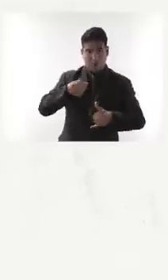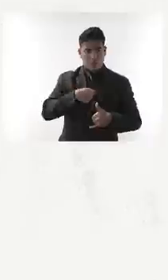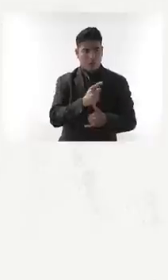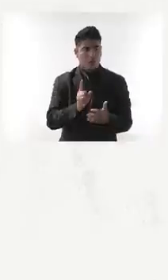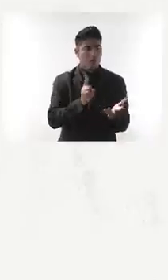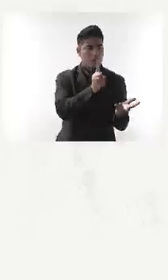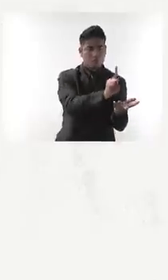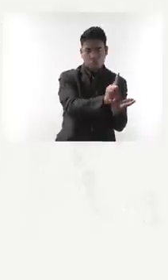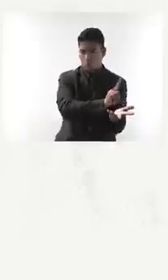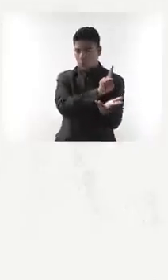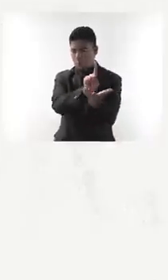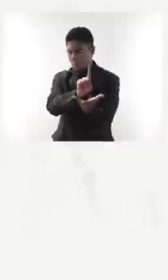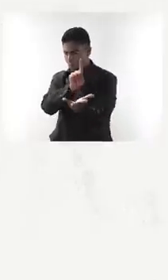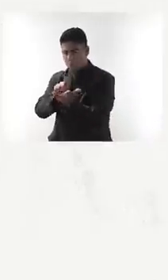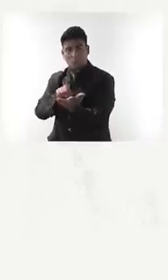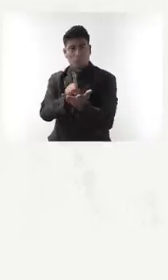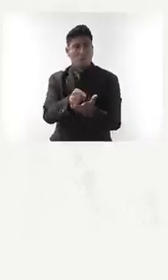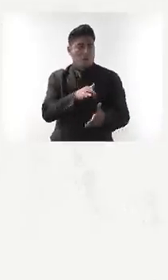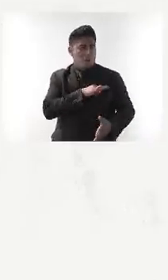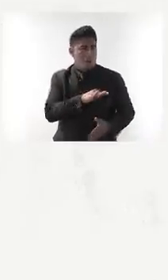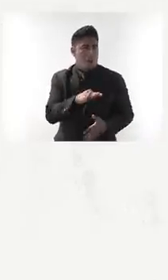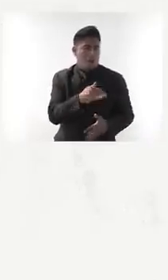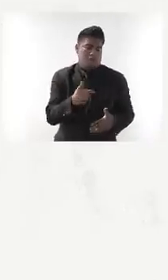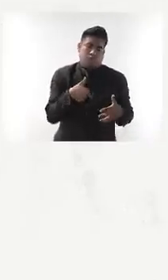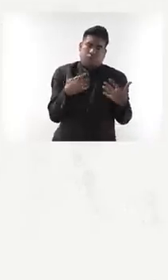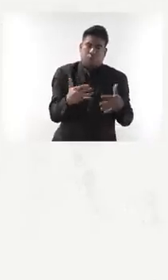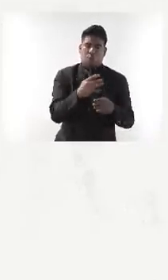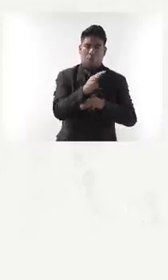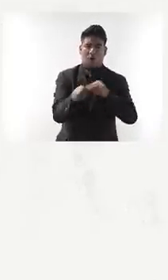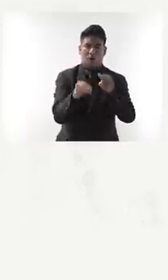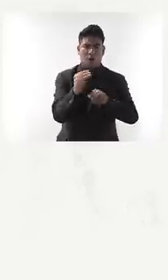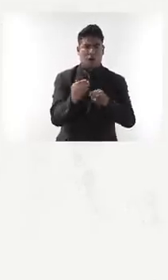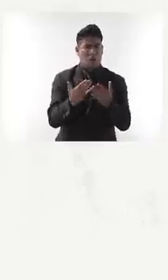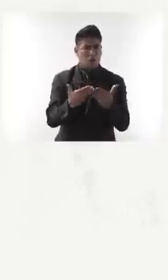quiere tener una probabilidad más alta